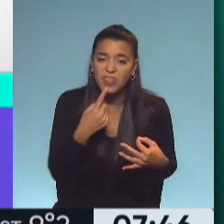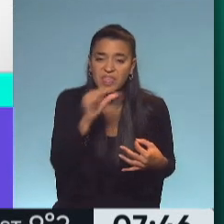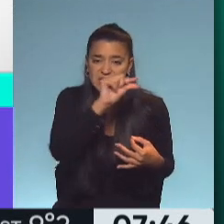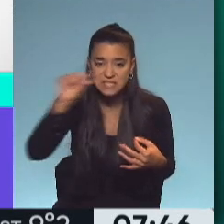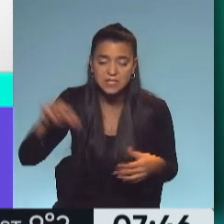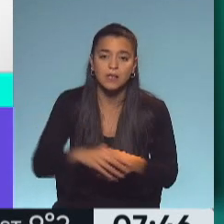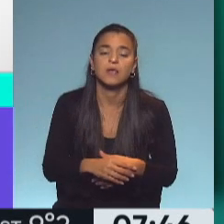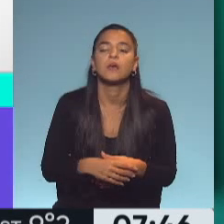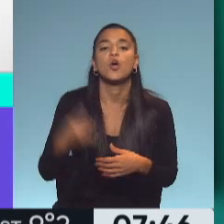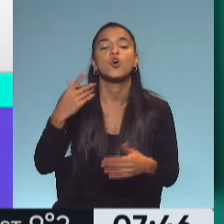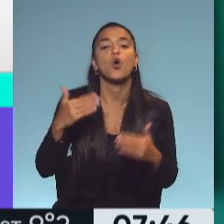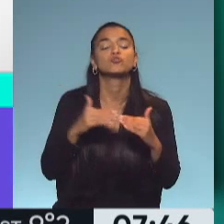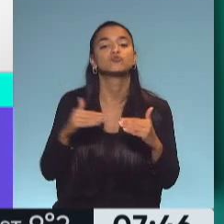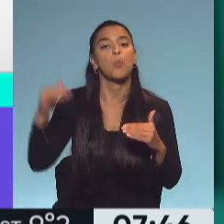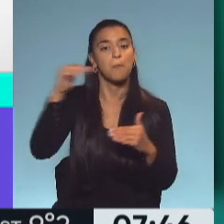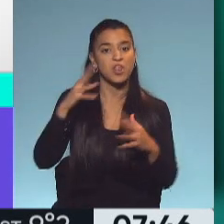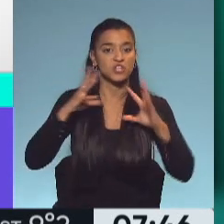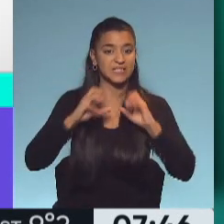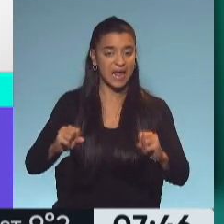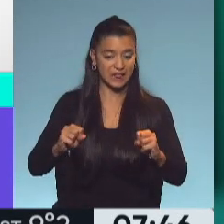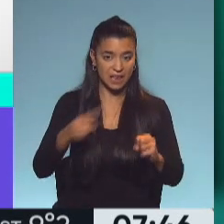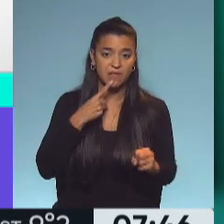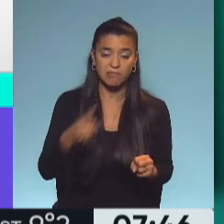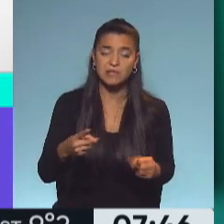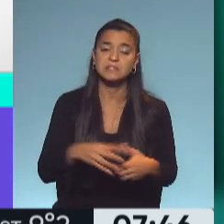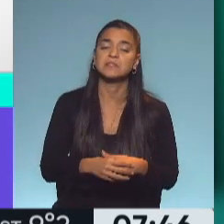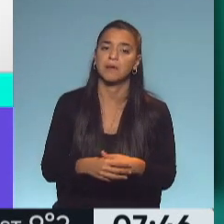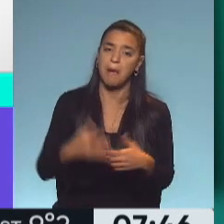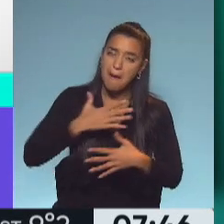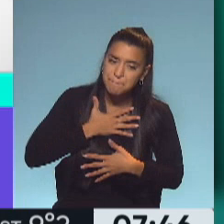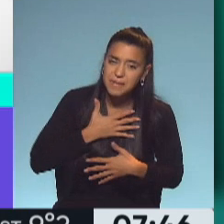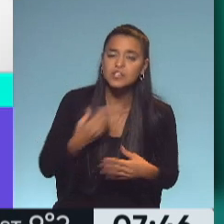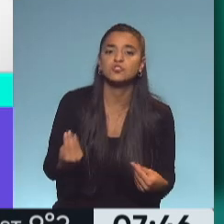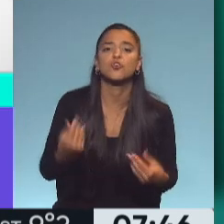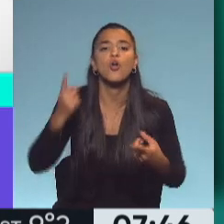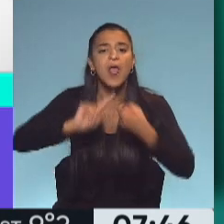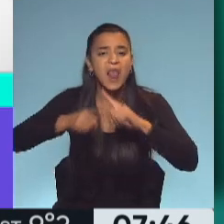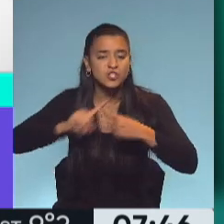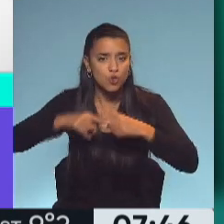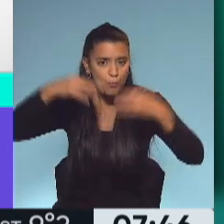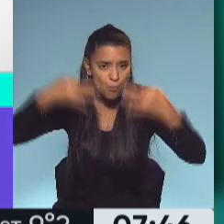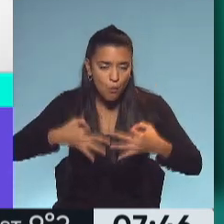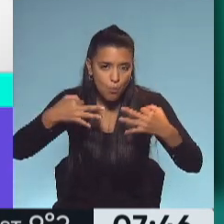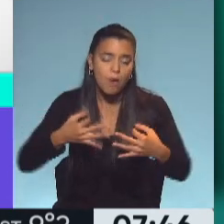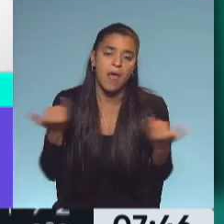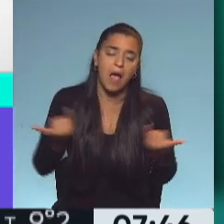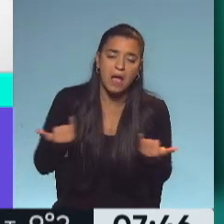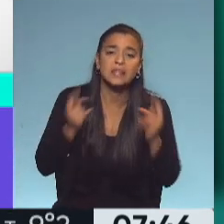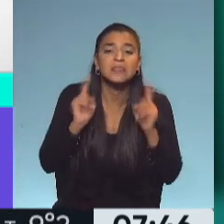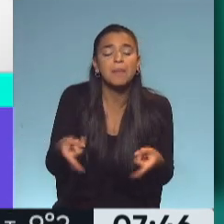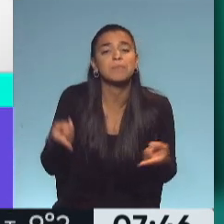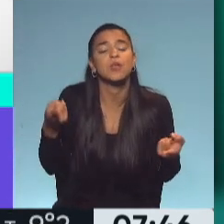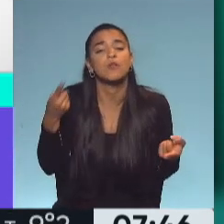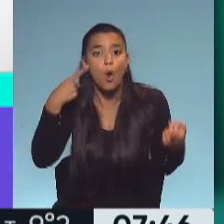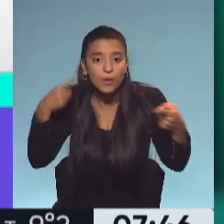califica, con los superiores de la Secretaría de Estado. Se expresó el aprecio por las buenas relaciones bilaterales existentes y las intenciones